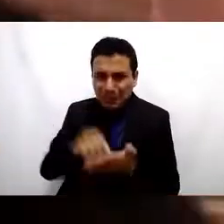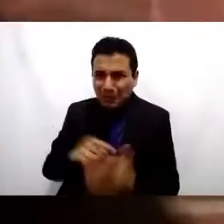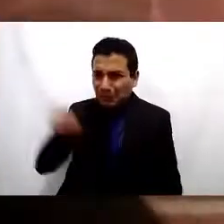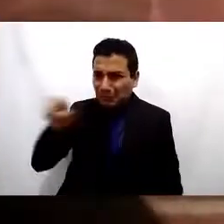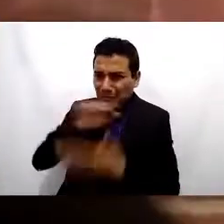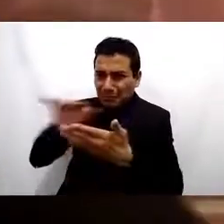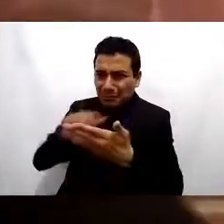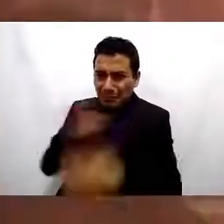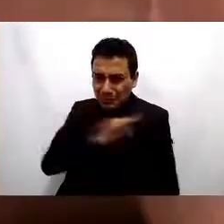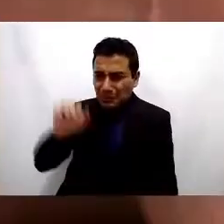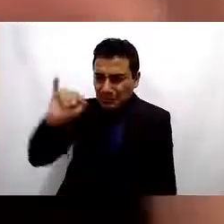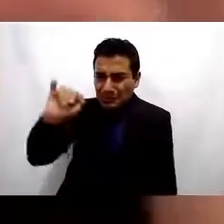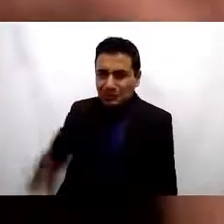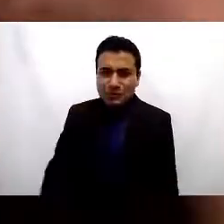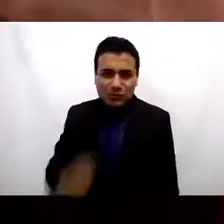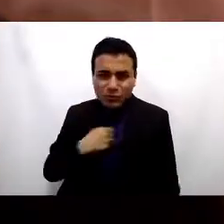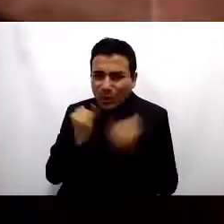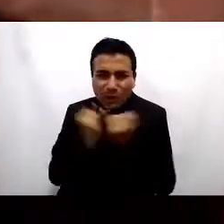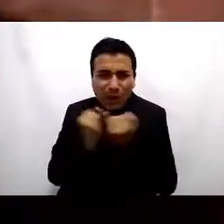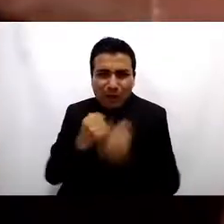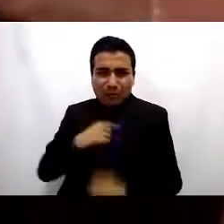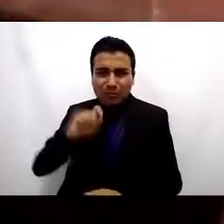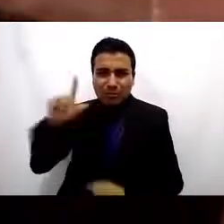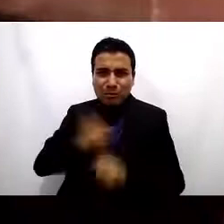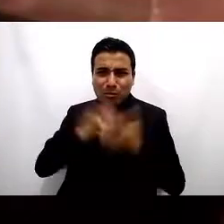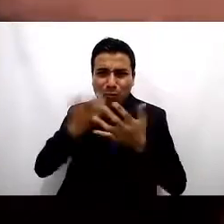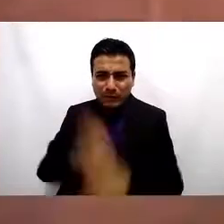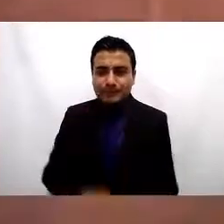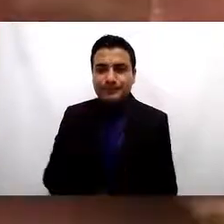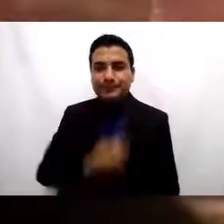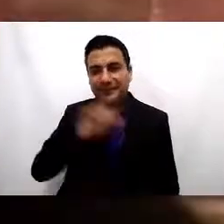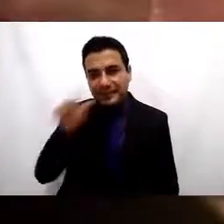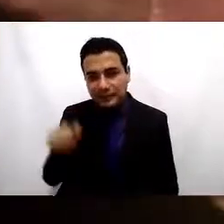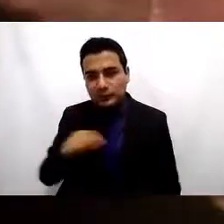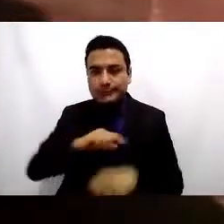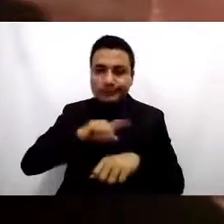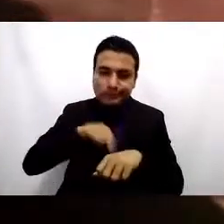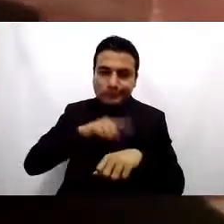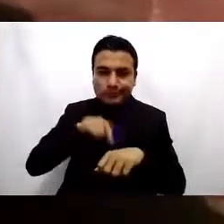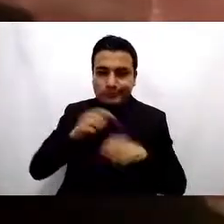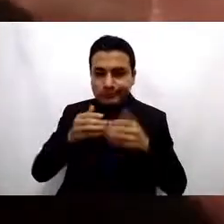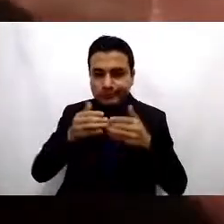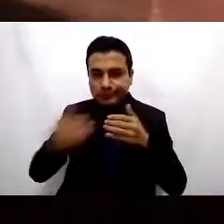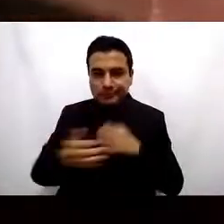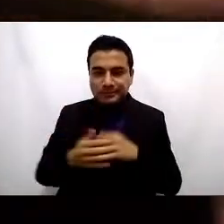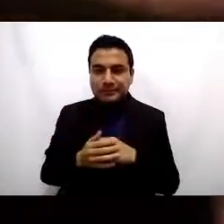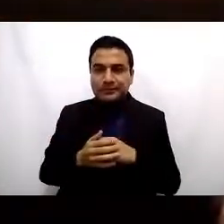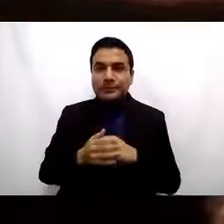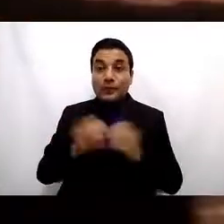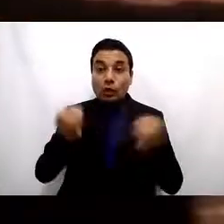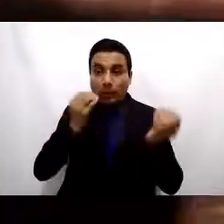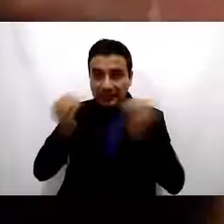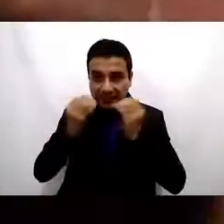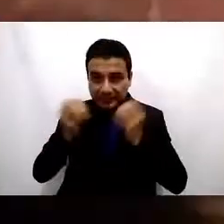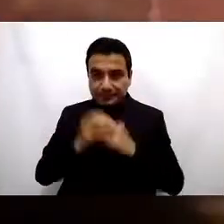poeta? Pasaron unas horas, servimos la comida, llegaron el